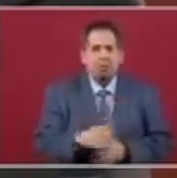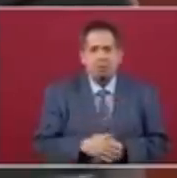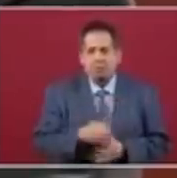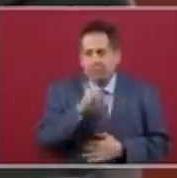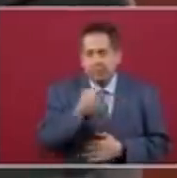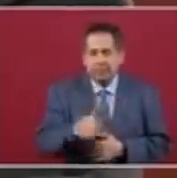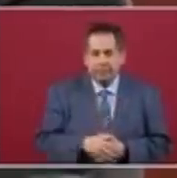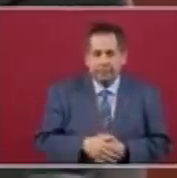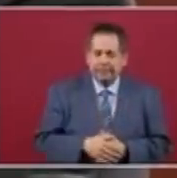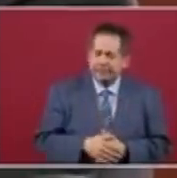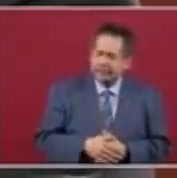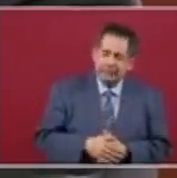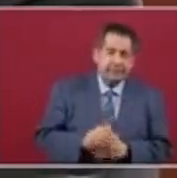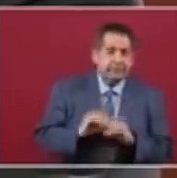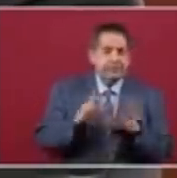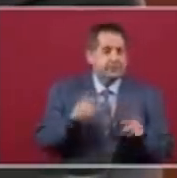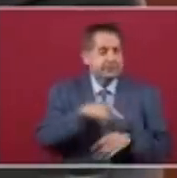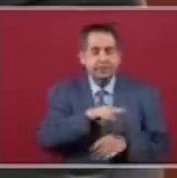se entienda,